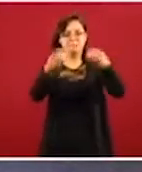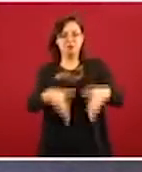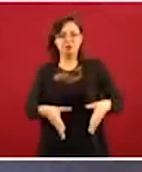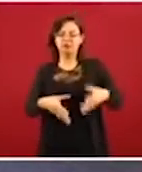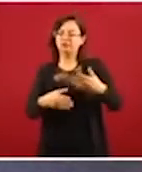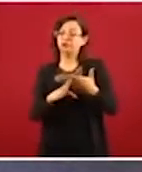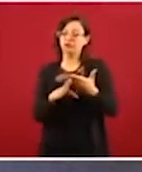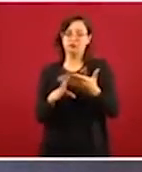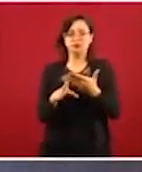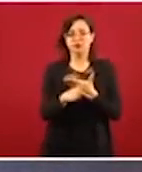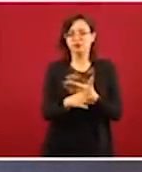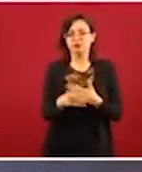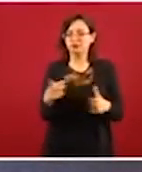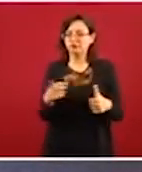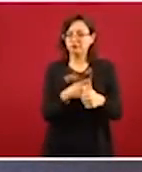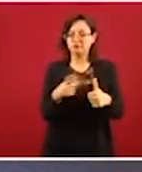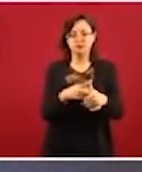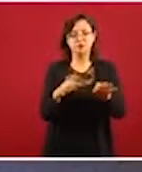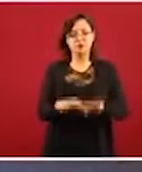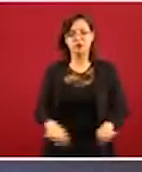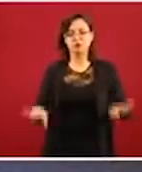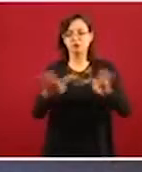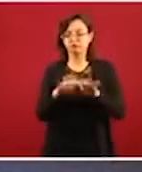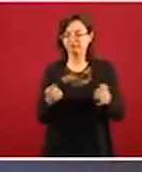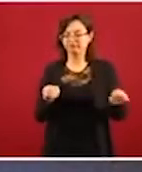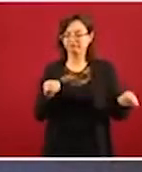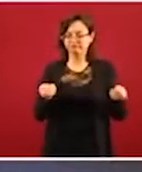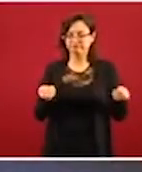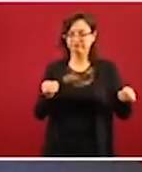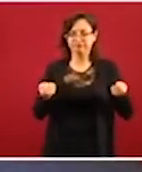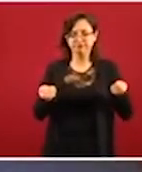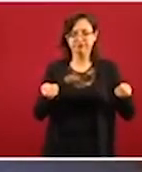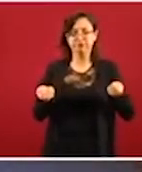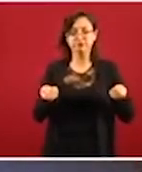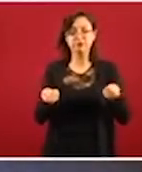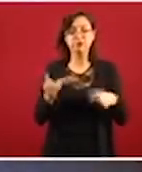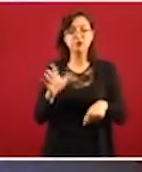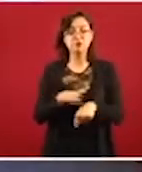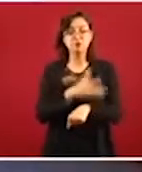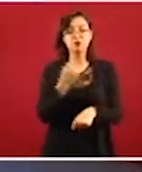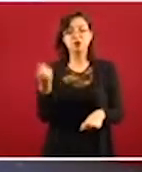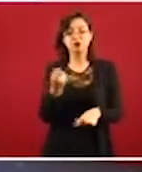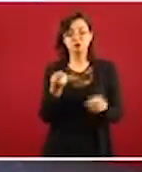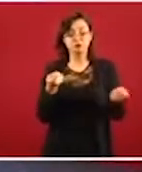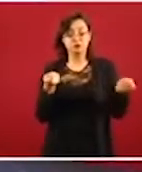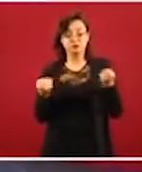Eso es lo principal, porque va a significar salvar vidas.